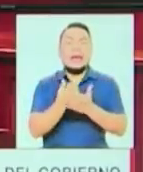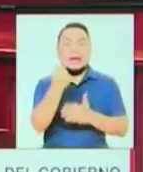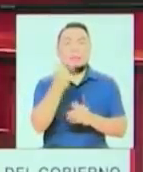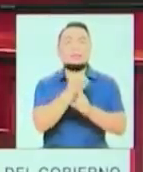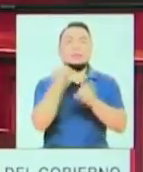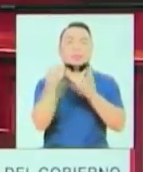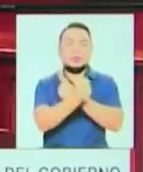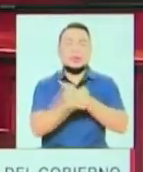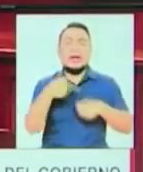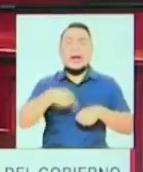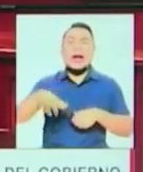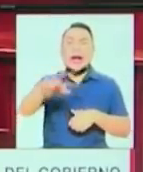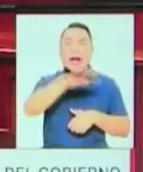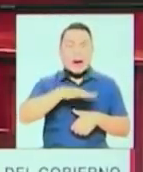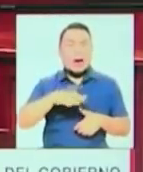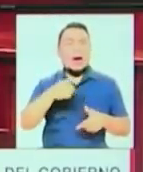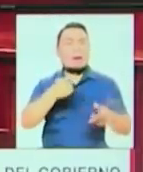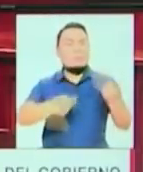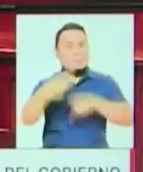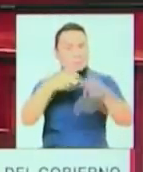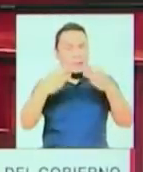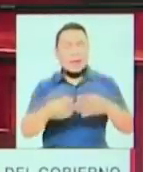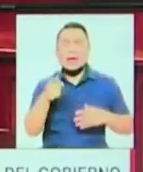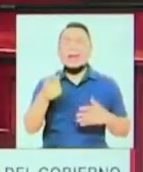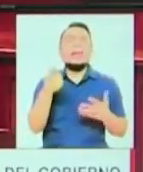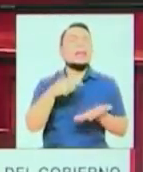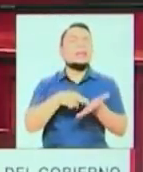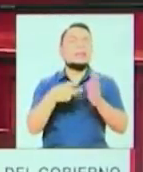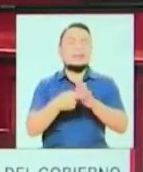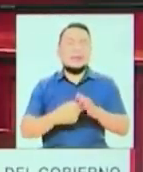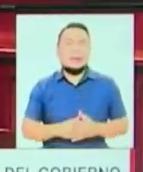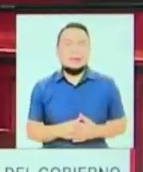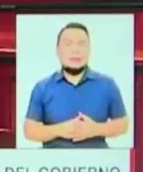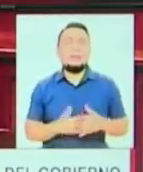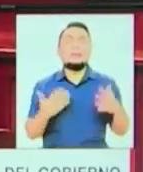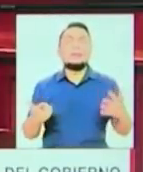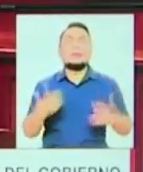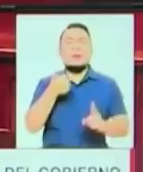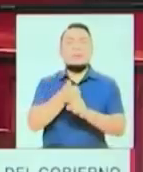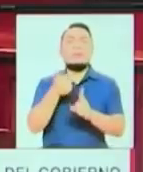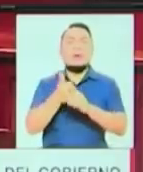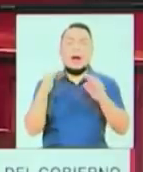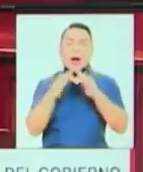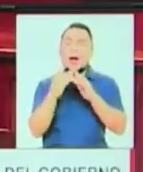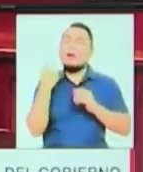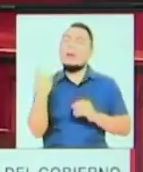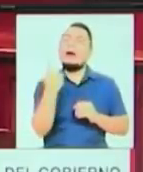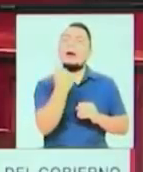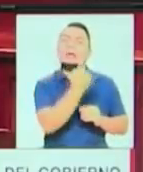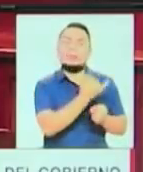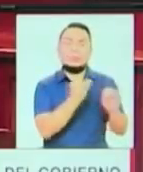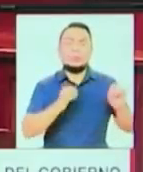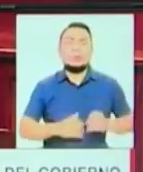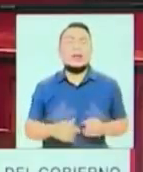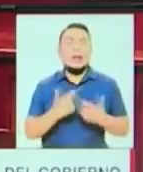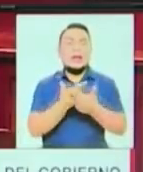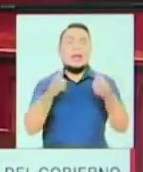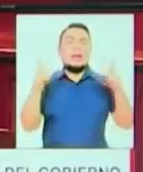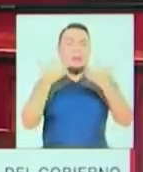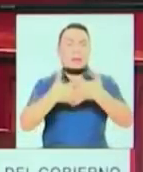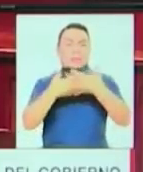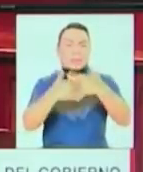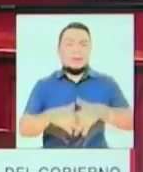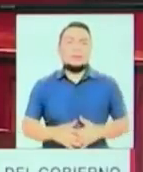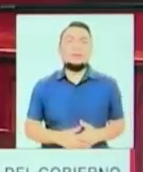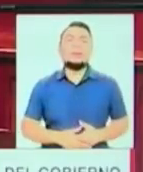sociedad, el SNIP es el código que le das a una obra que es subsidiada por el gobierno de mi vivienda, por dar un